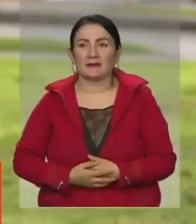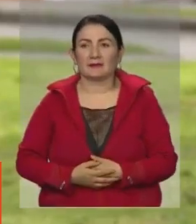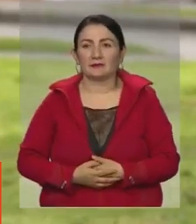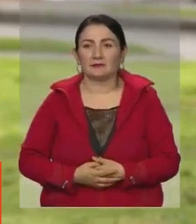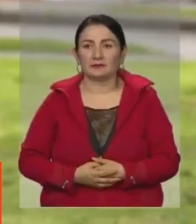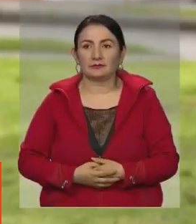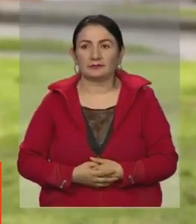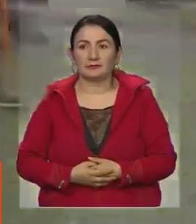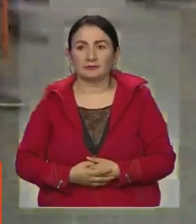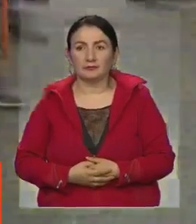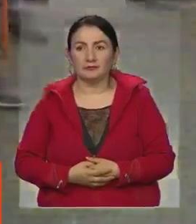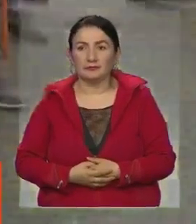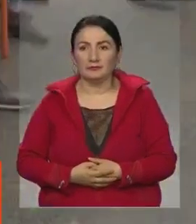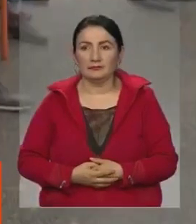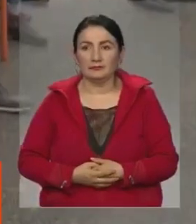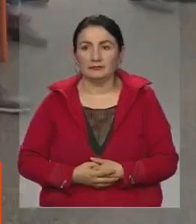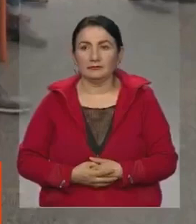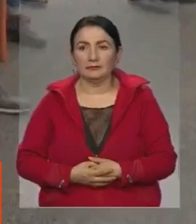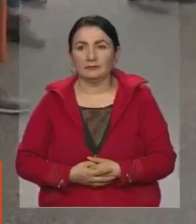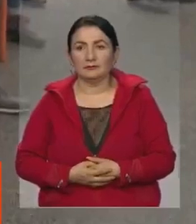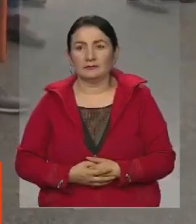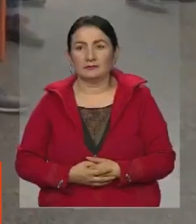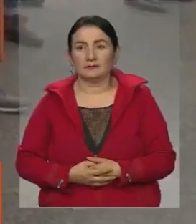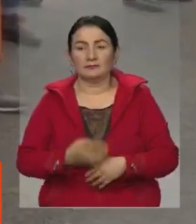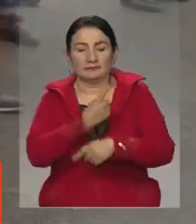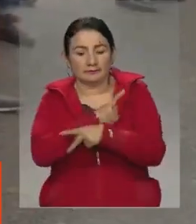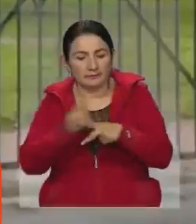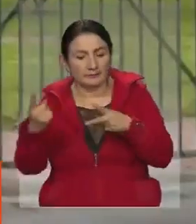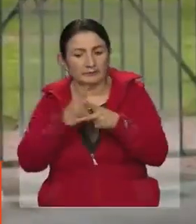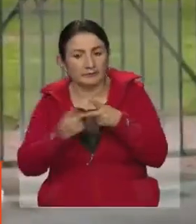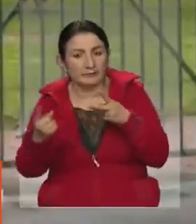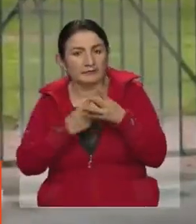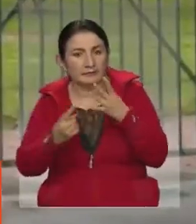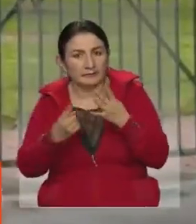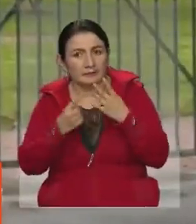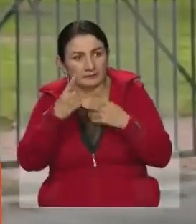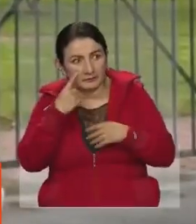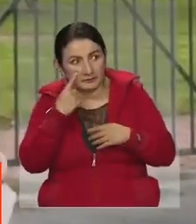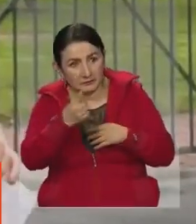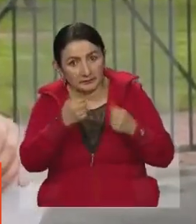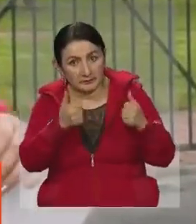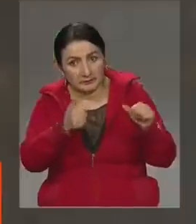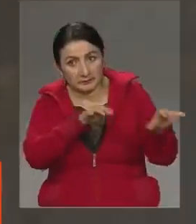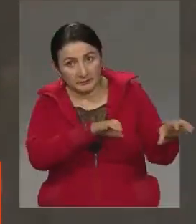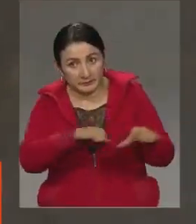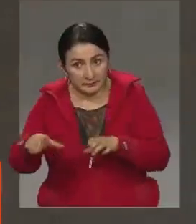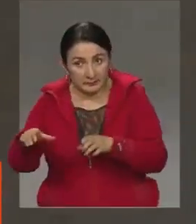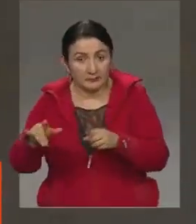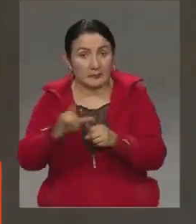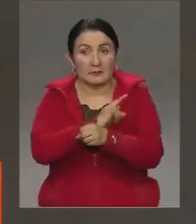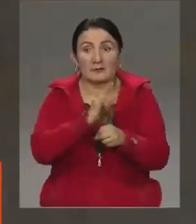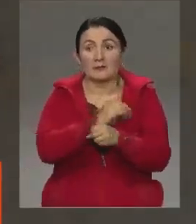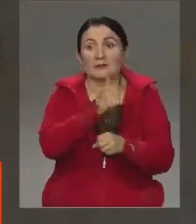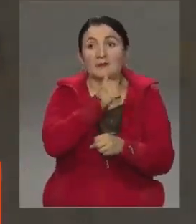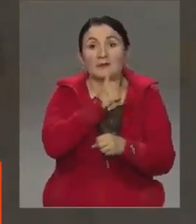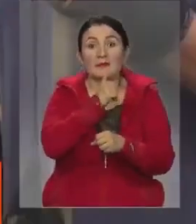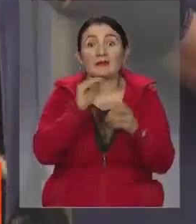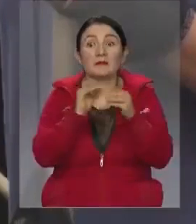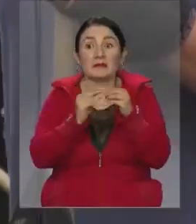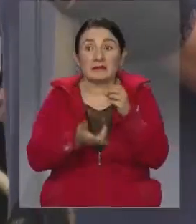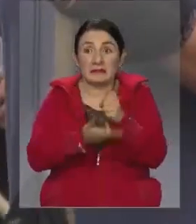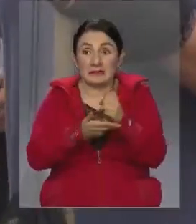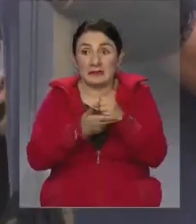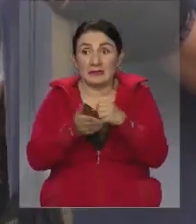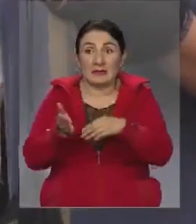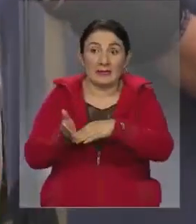cabo. Cada semana los sectores que demuestren un buen comportamiento en el uso del agua, inclusive antes